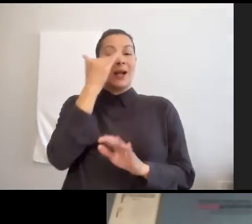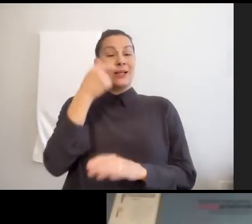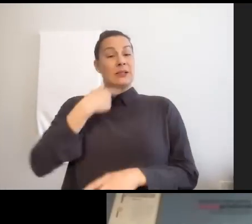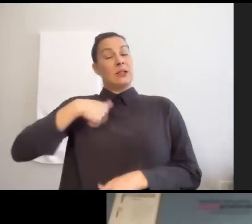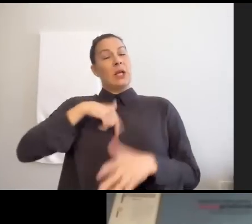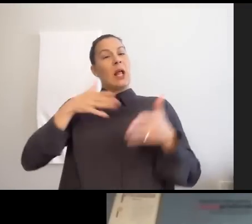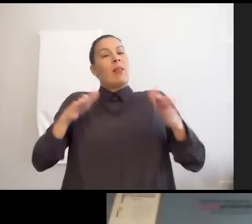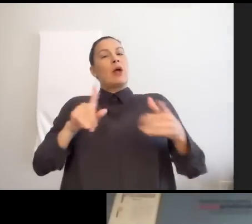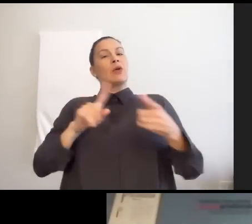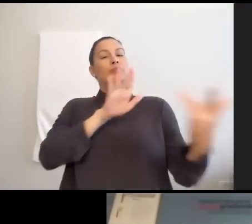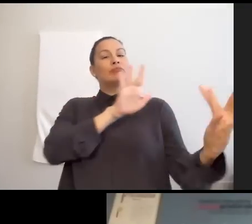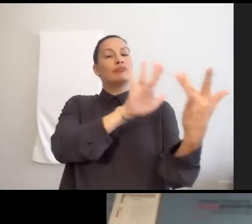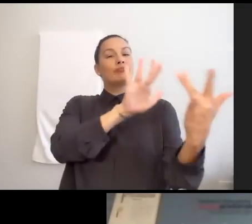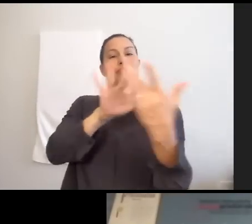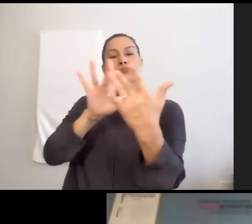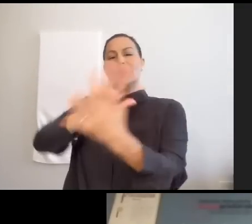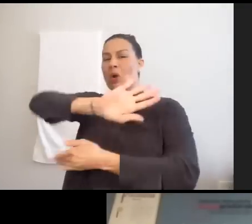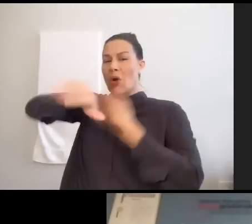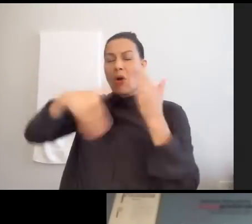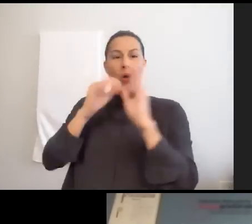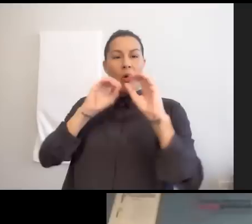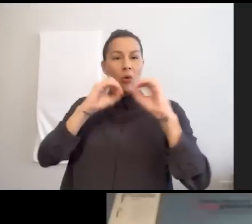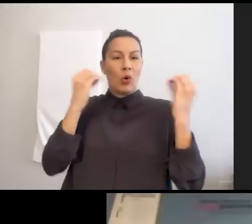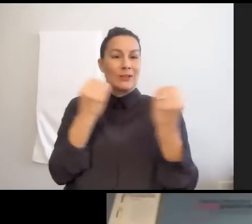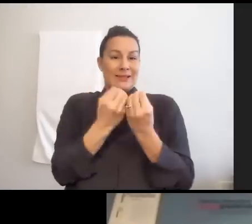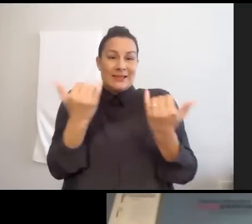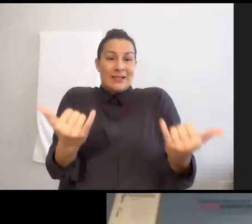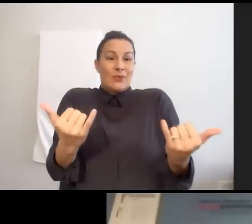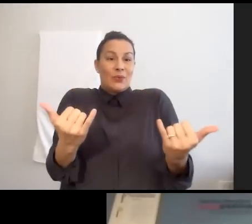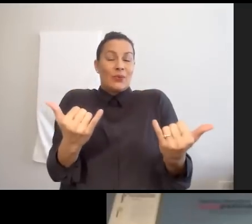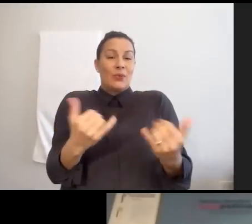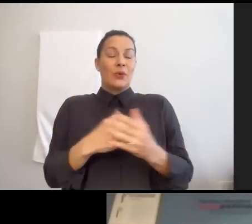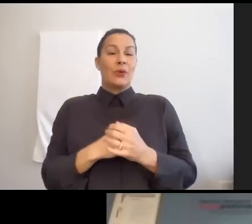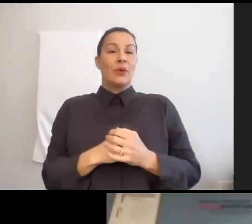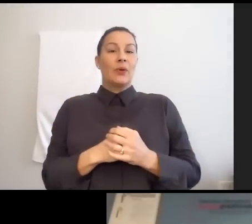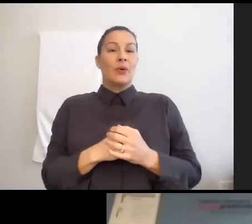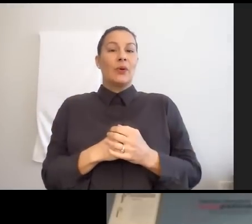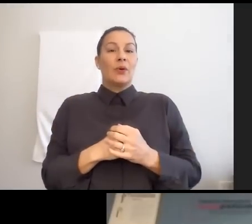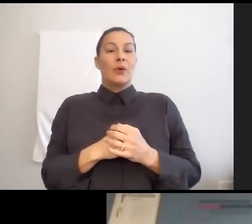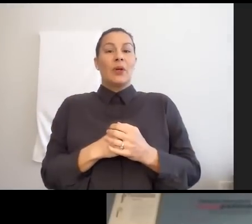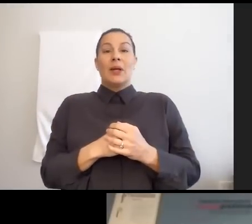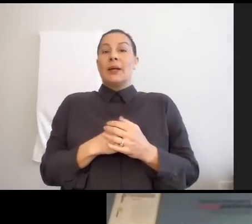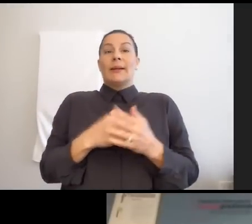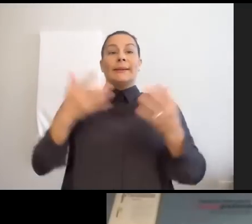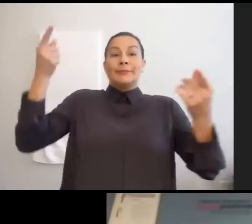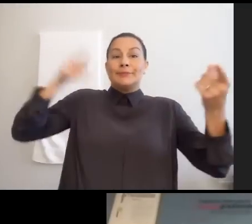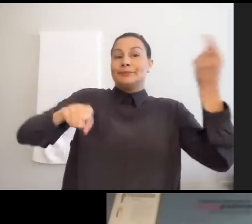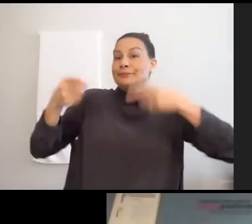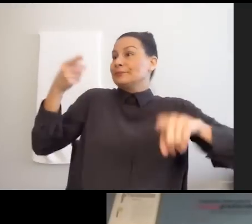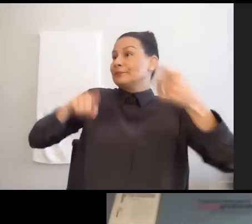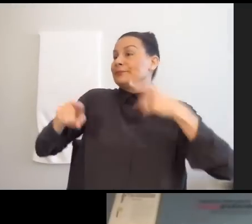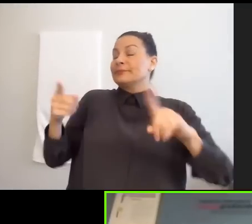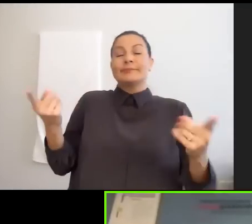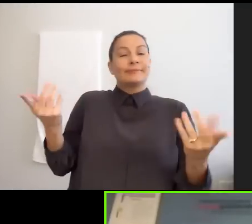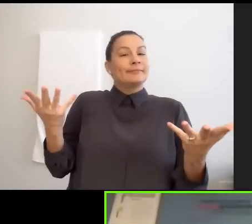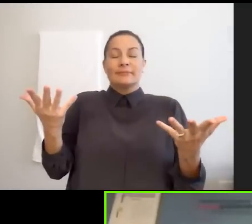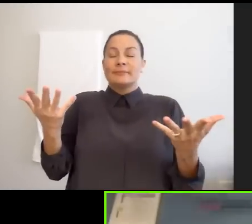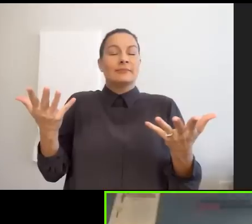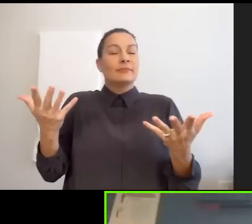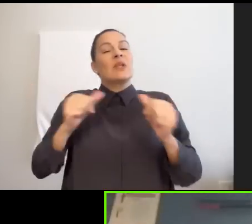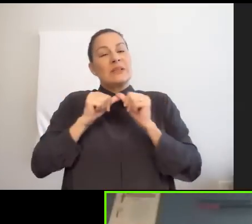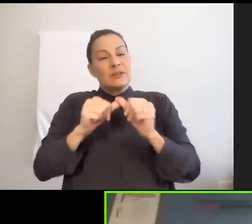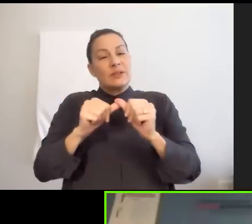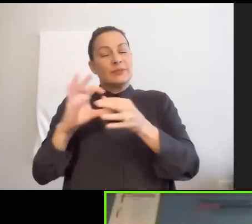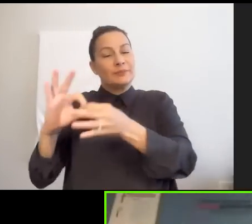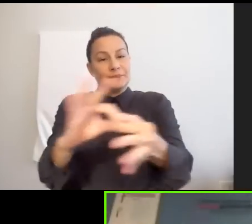out to all of our organizations at the moment, in light of everything that's going on. ¿Sí? En estos momentos, pues como